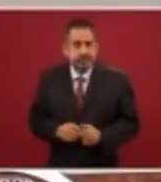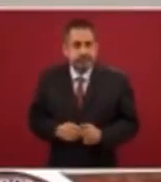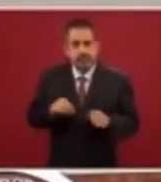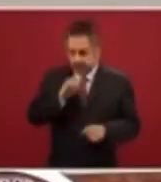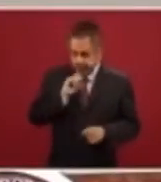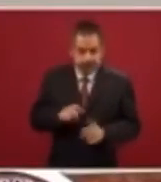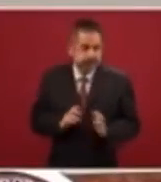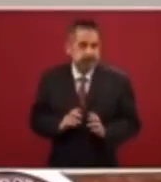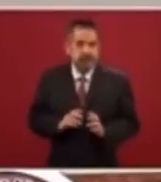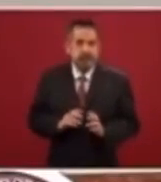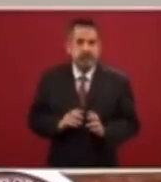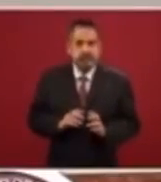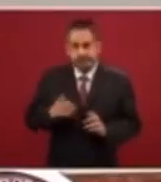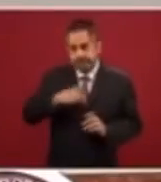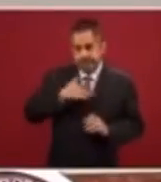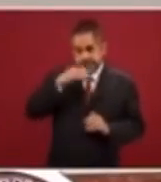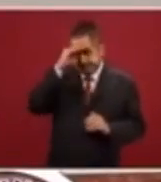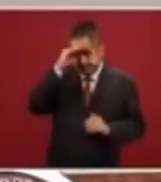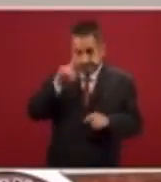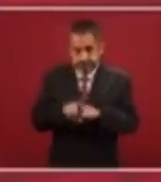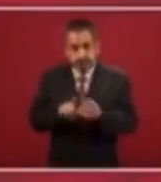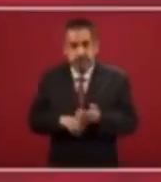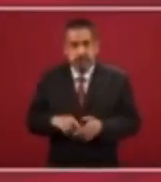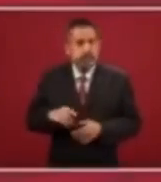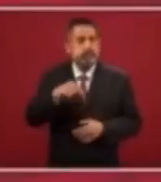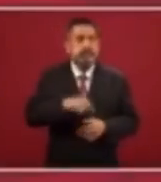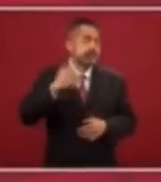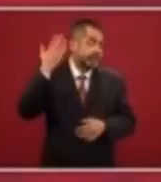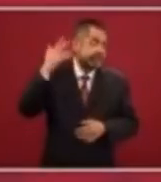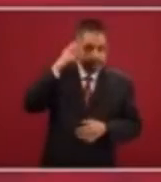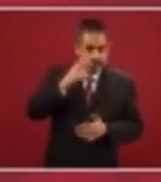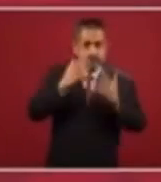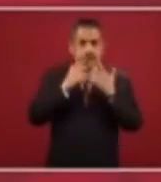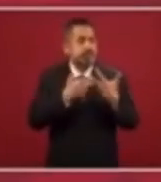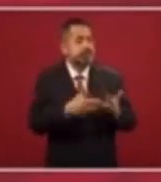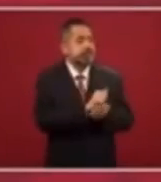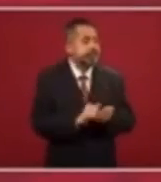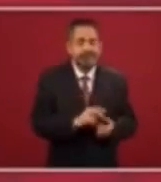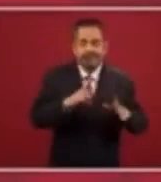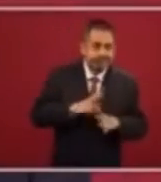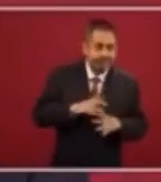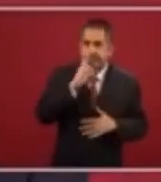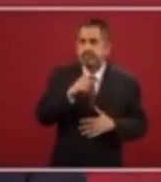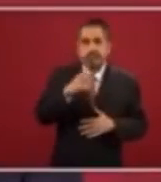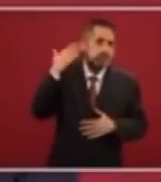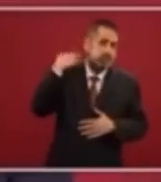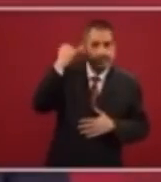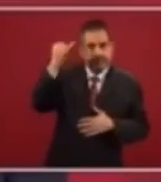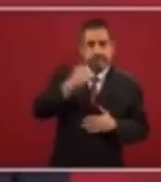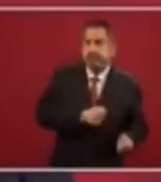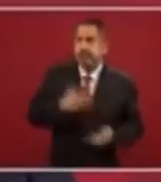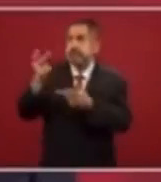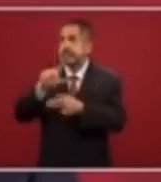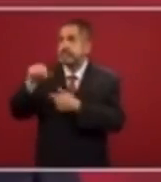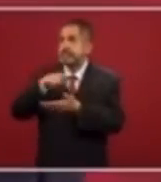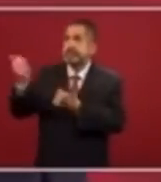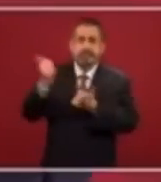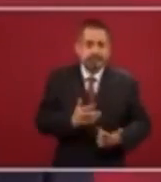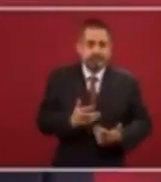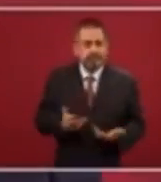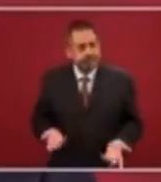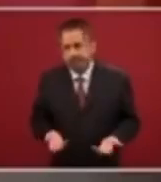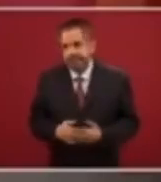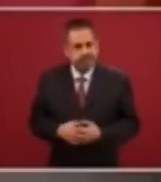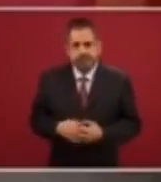Aquí también hay que tener presente que como no se hicieron las refinerías, decían que era mejor vender el petróleo crudo. Si tuviésemos